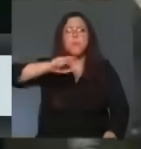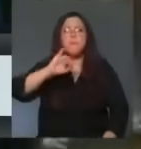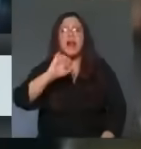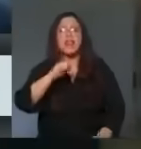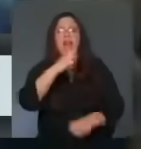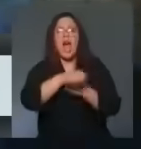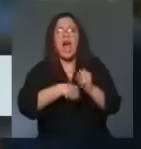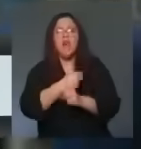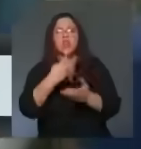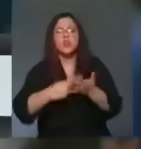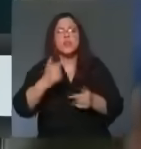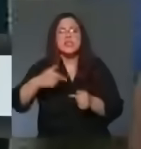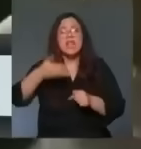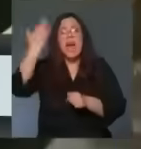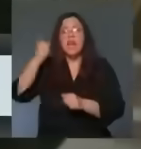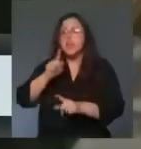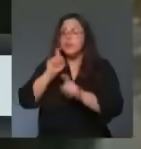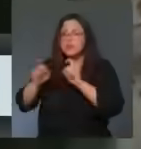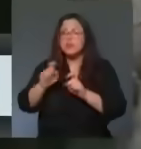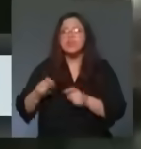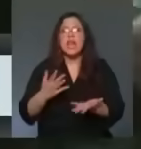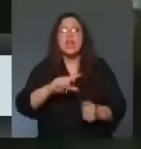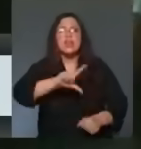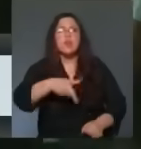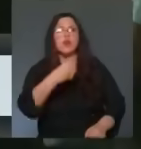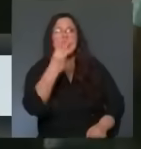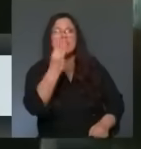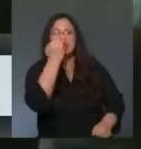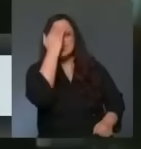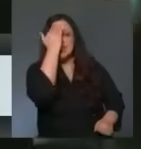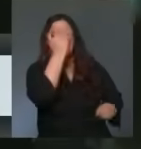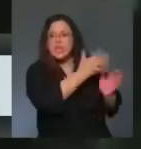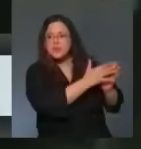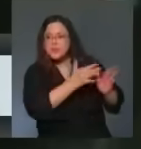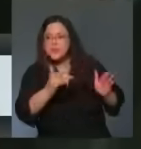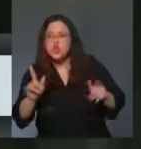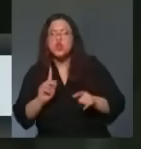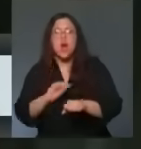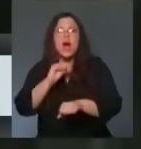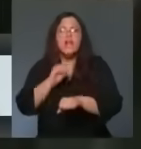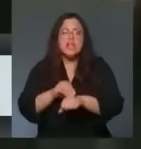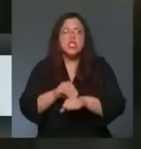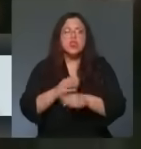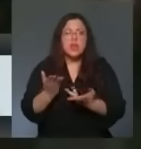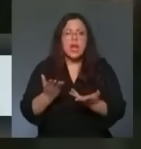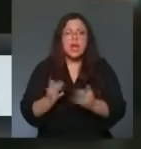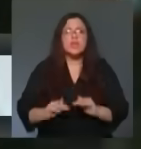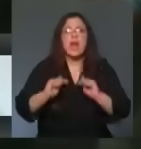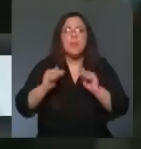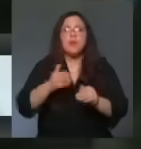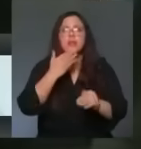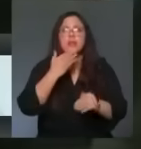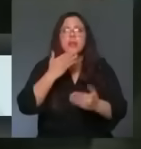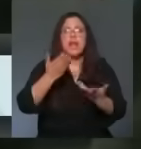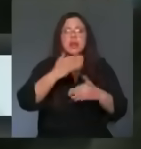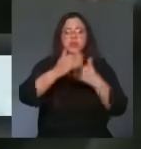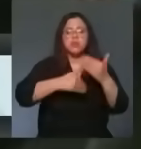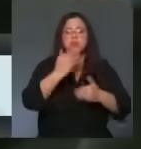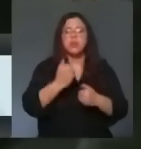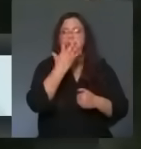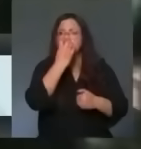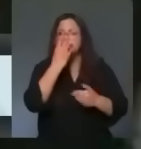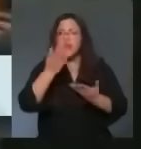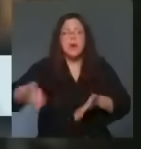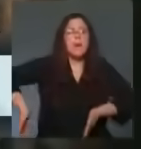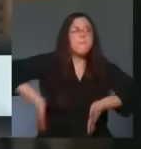fue criticado por tardar 13 días en llegar, no anunciar medidas de apoyo y lanzar rollos de papel higiénico al público como si